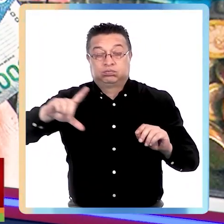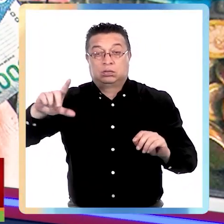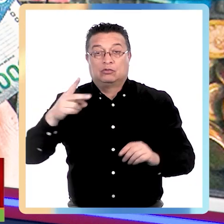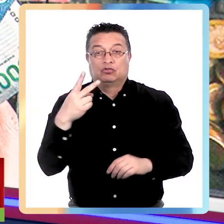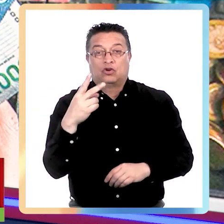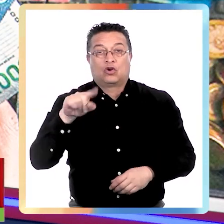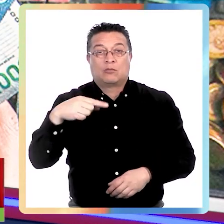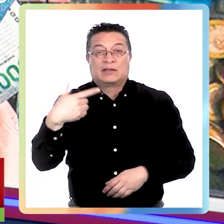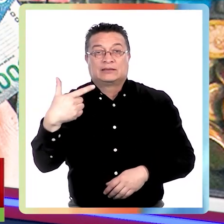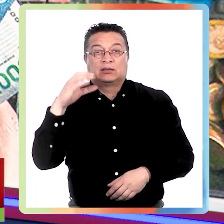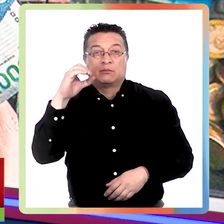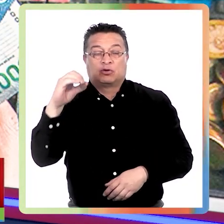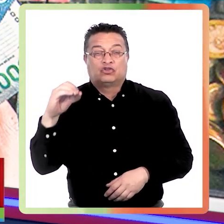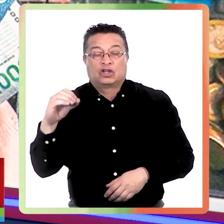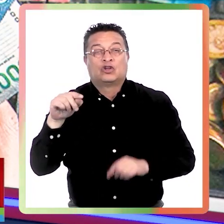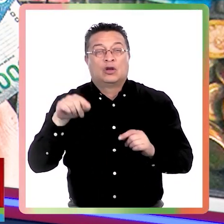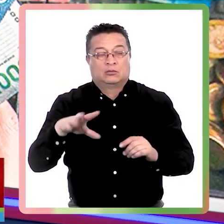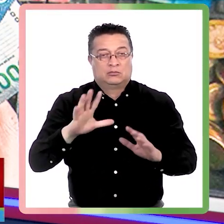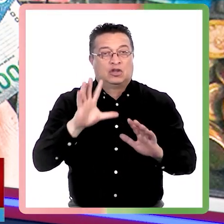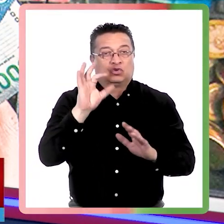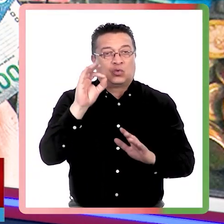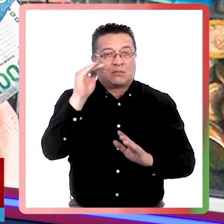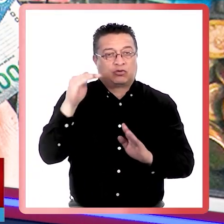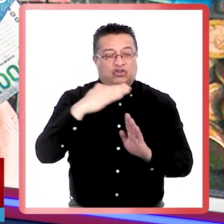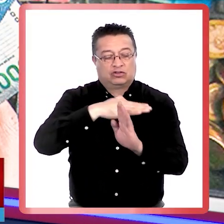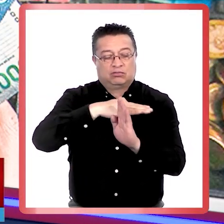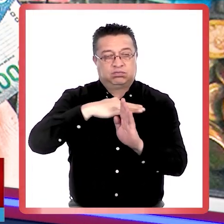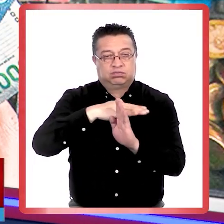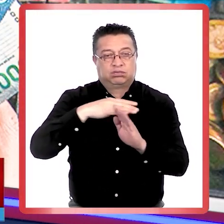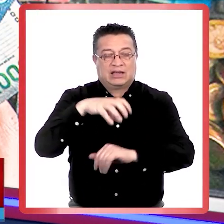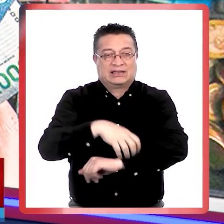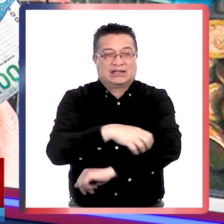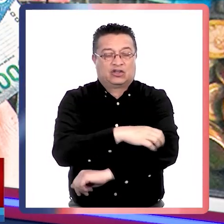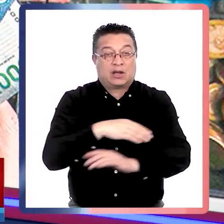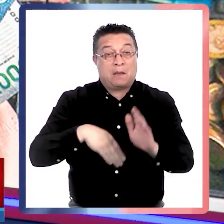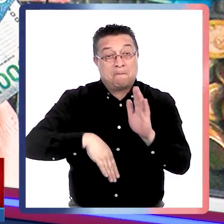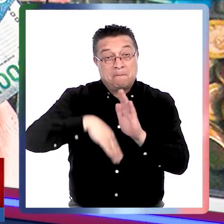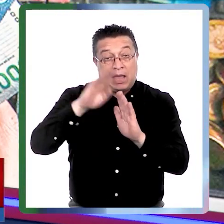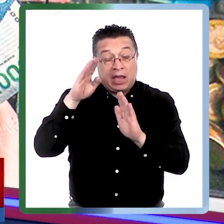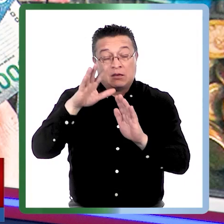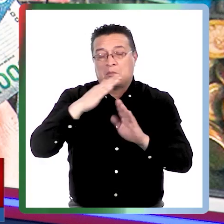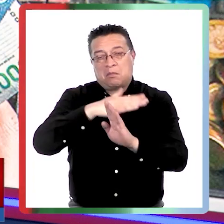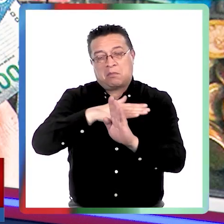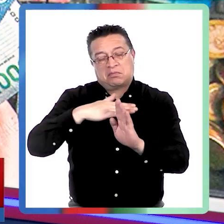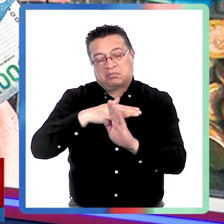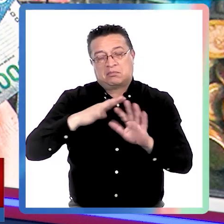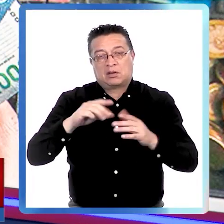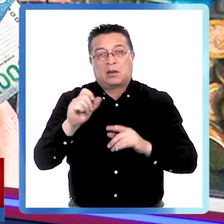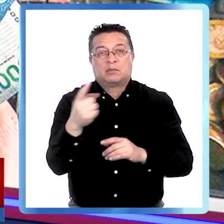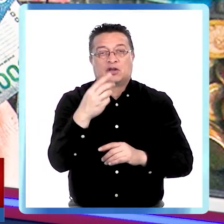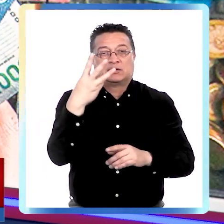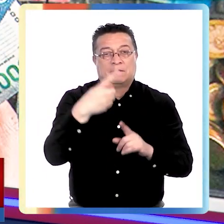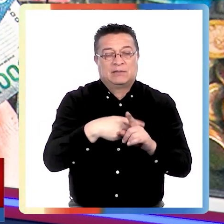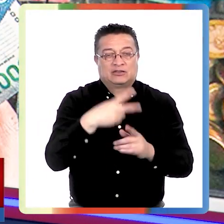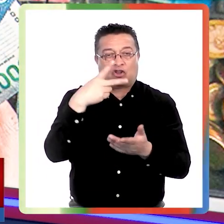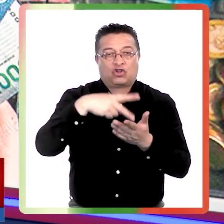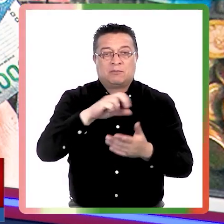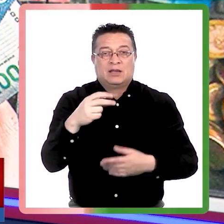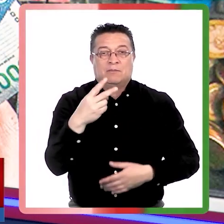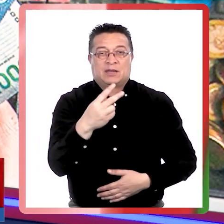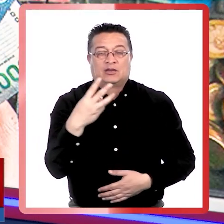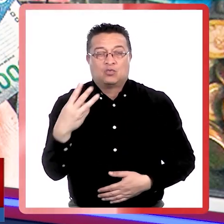un 2,7%, ubicándose en la mitad de la tabla de las regiones con más crecimiento en el primer trimestre de